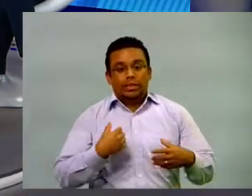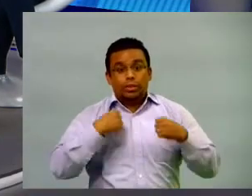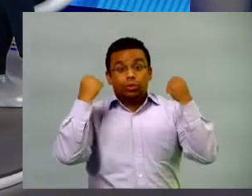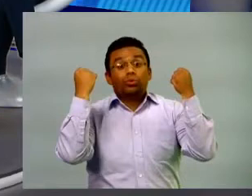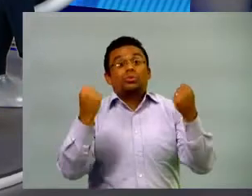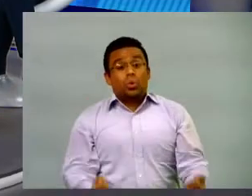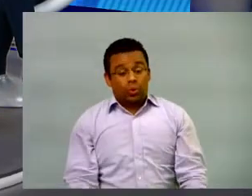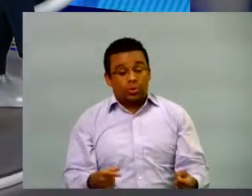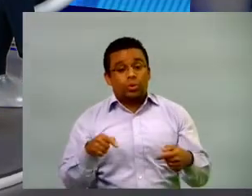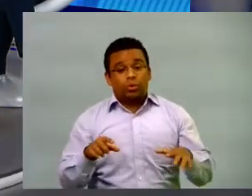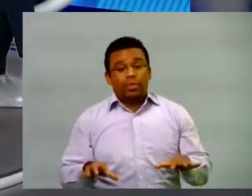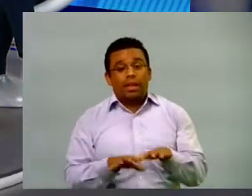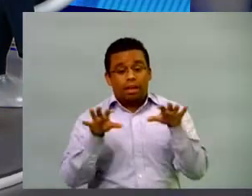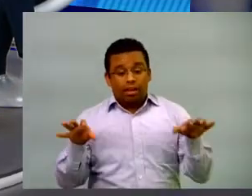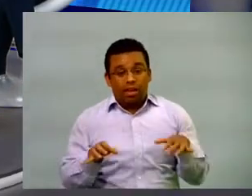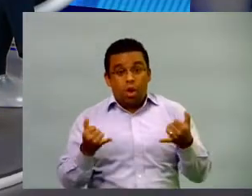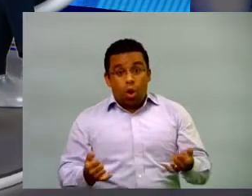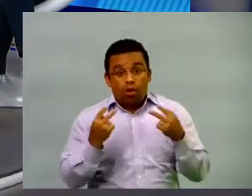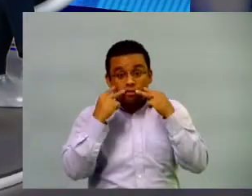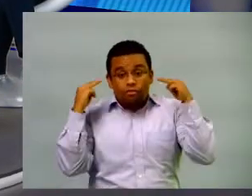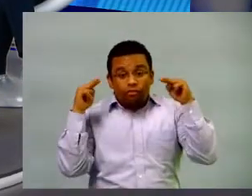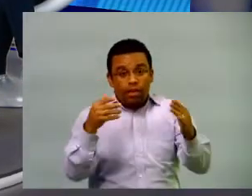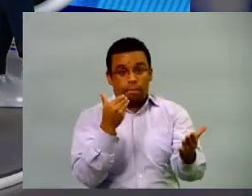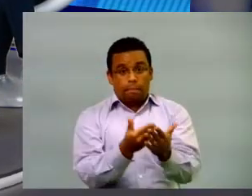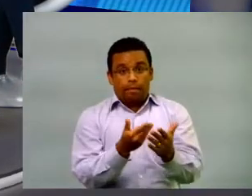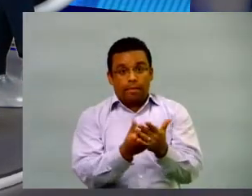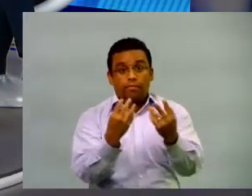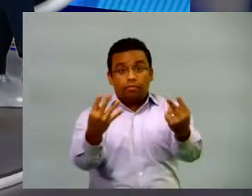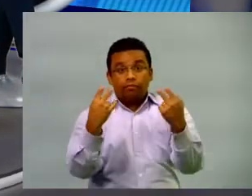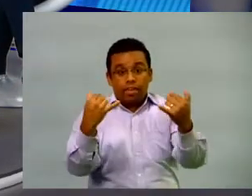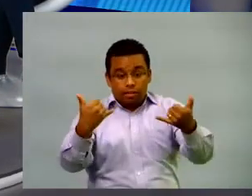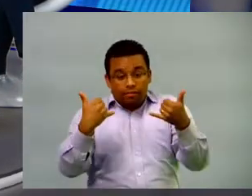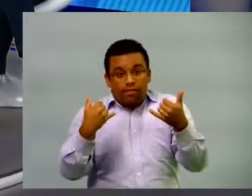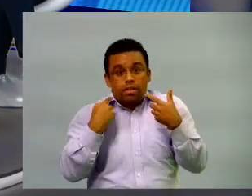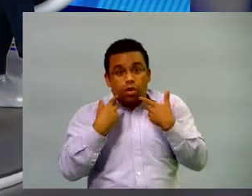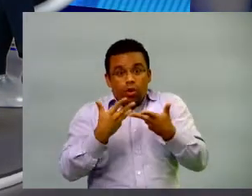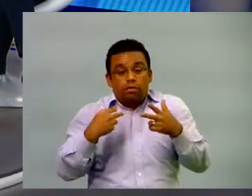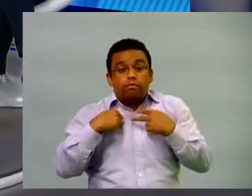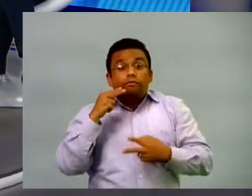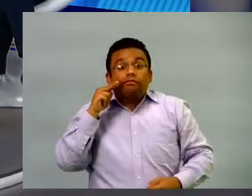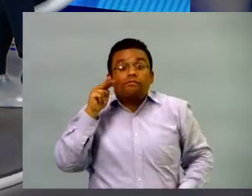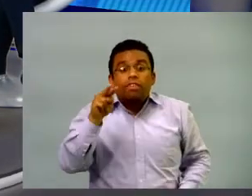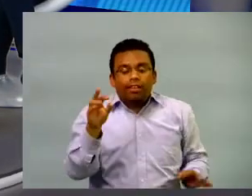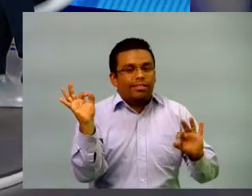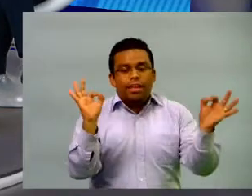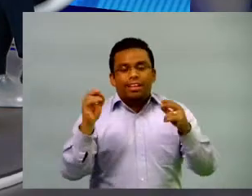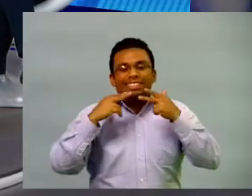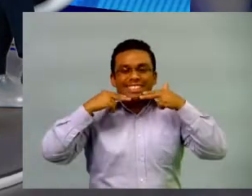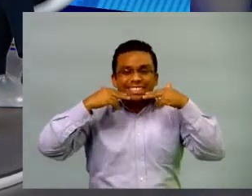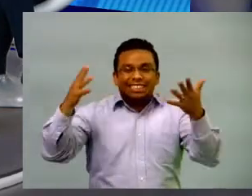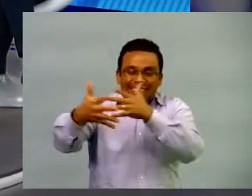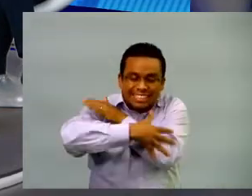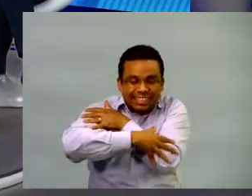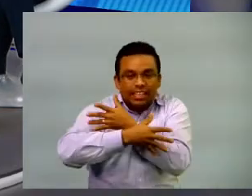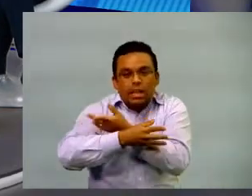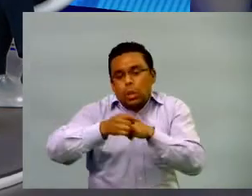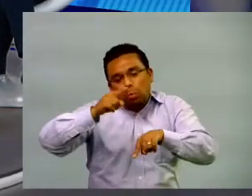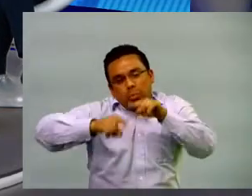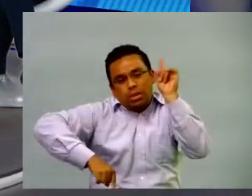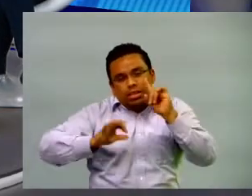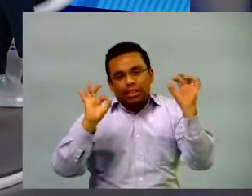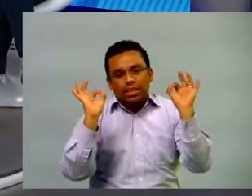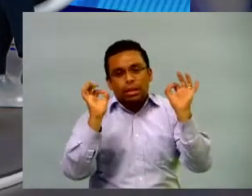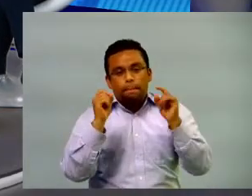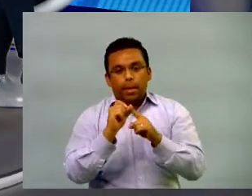de estar en vivo frente a unas cámaras sin poderlos ver a ustedes a los ojos, sin poderles sonreír, abrazarlos y